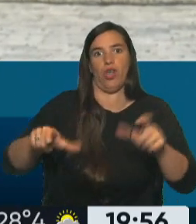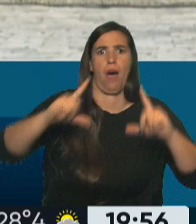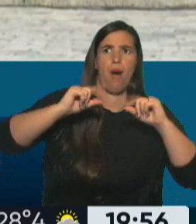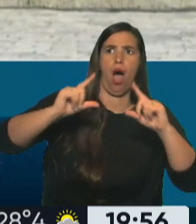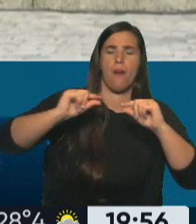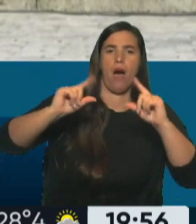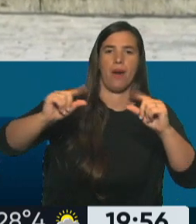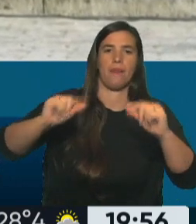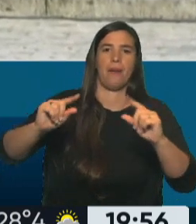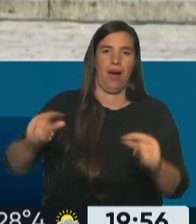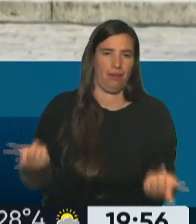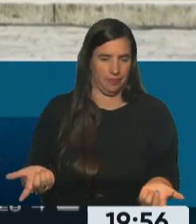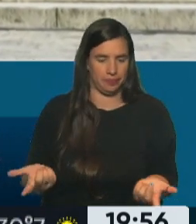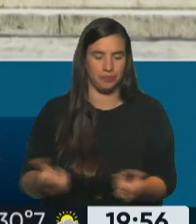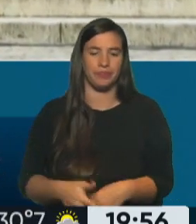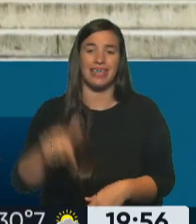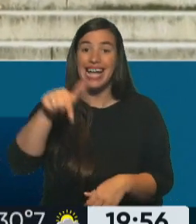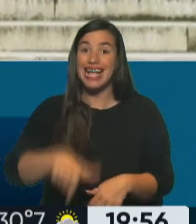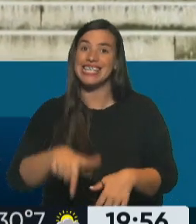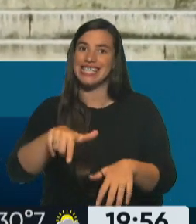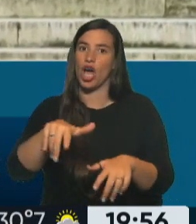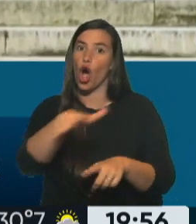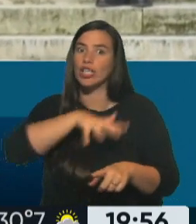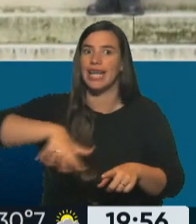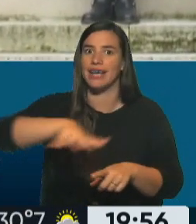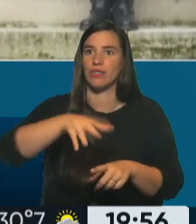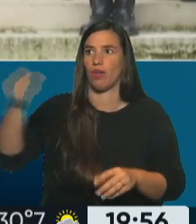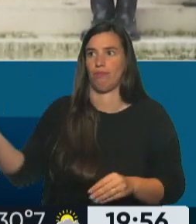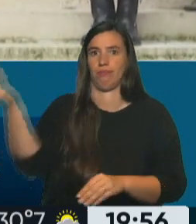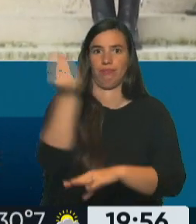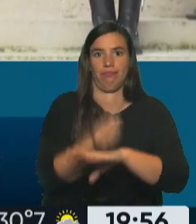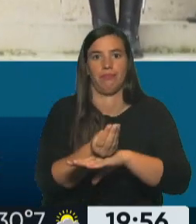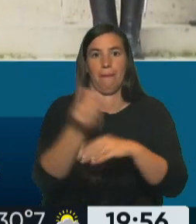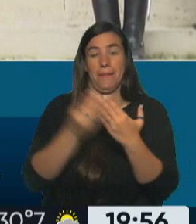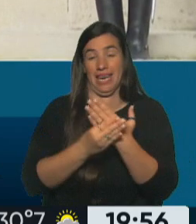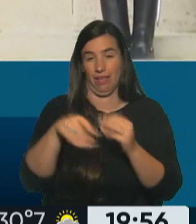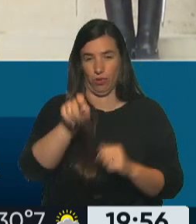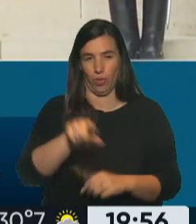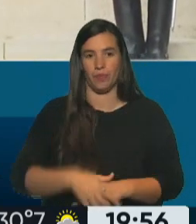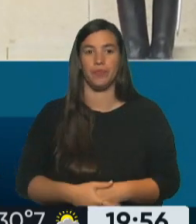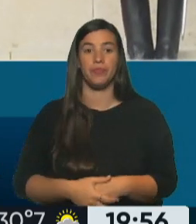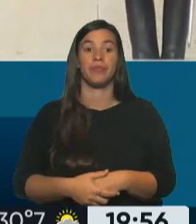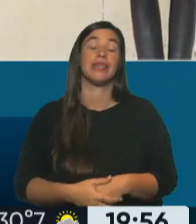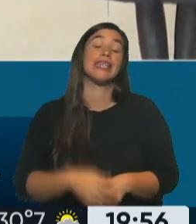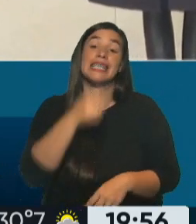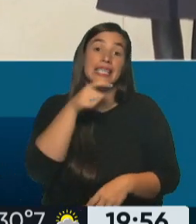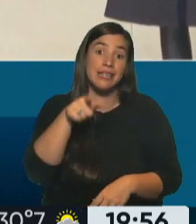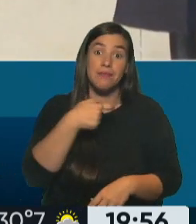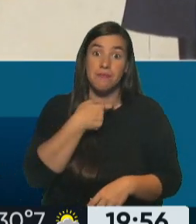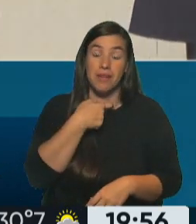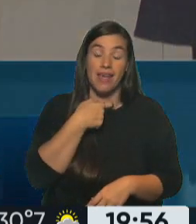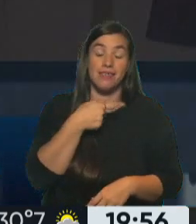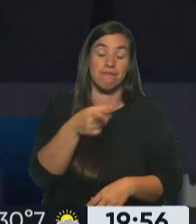la popularidad. En ese contexto es que ahora asume Gabriel Attal. Si te parece, Diana, compartimos lo que dijo el ahora primer ministro